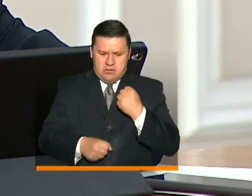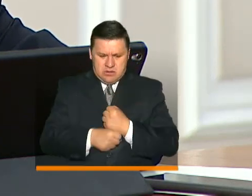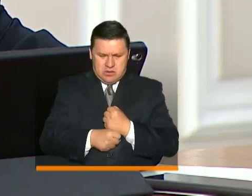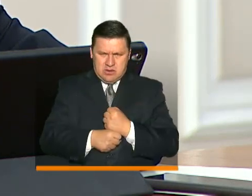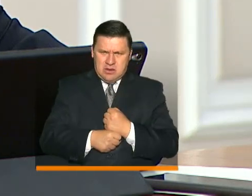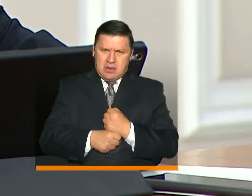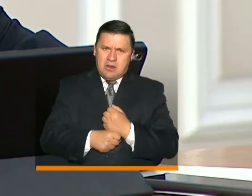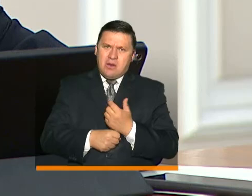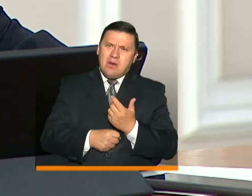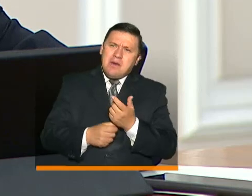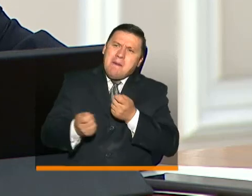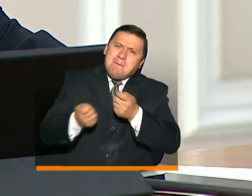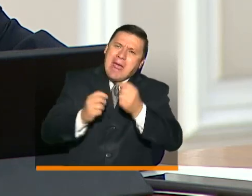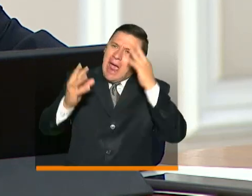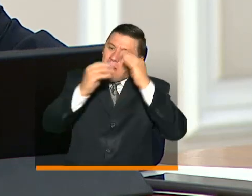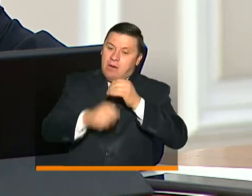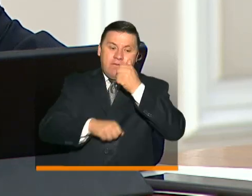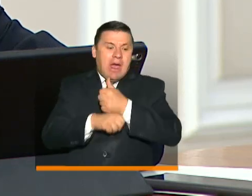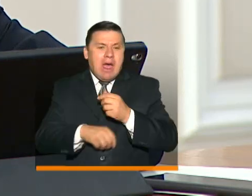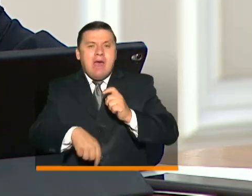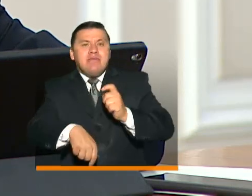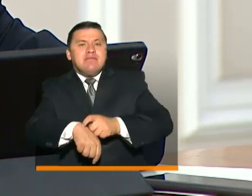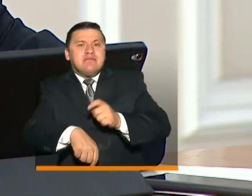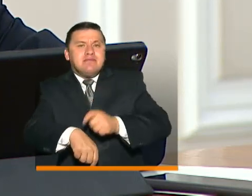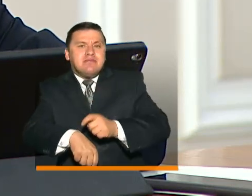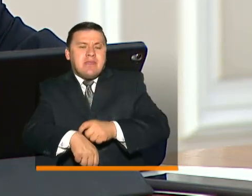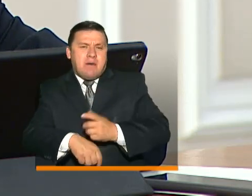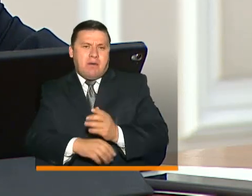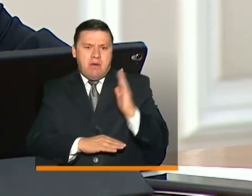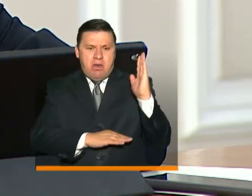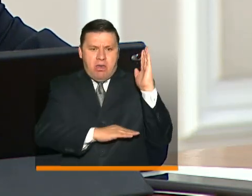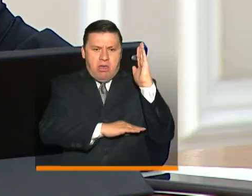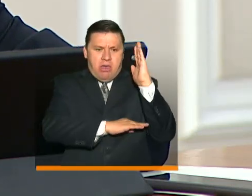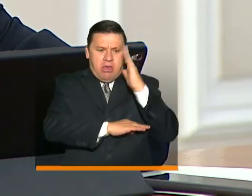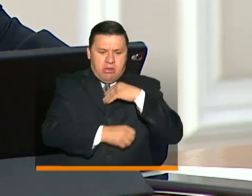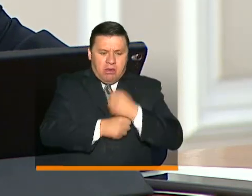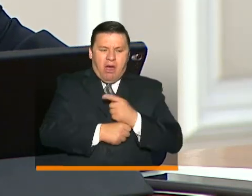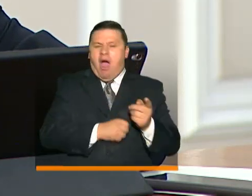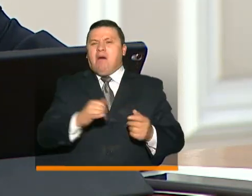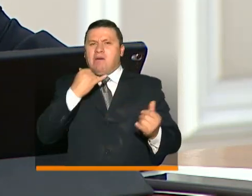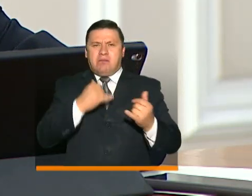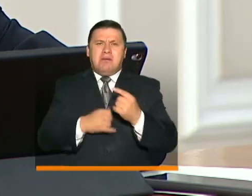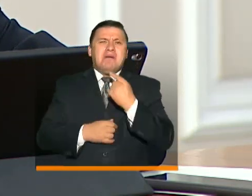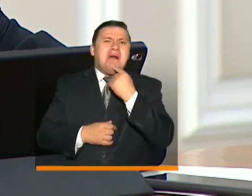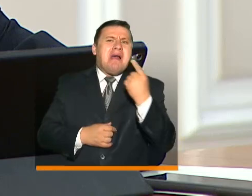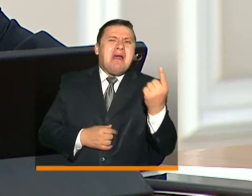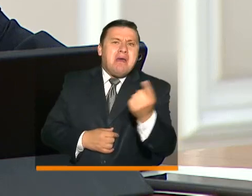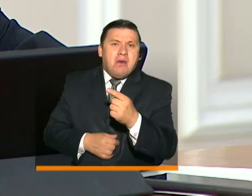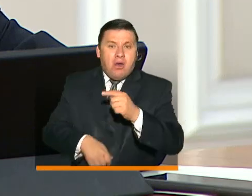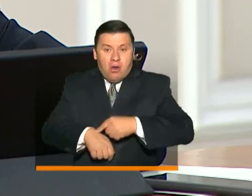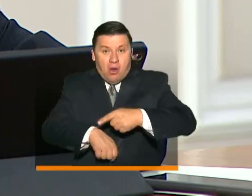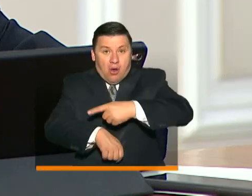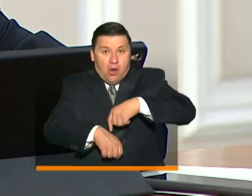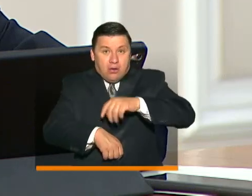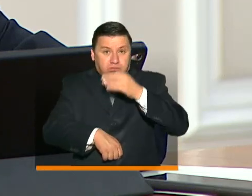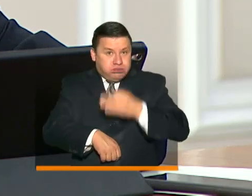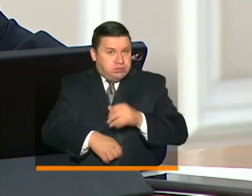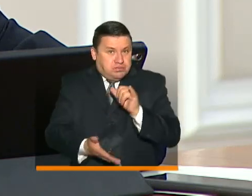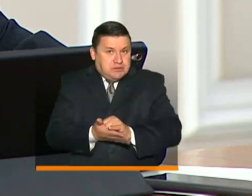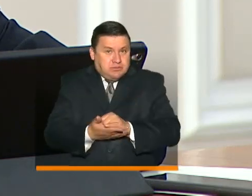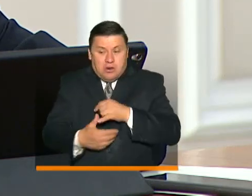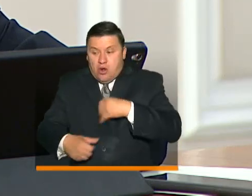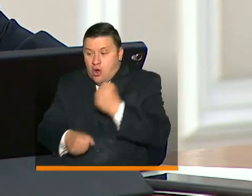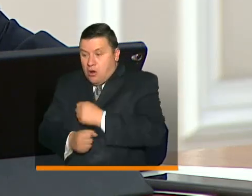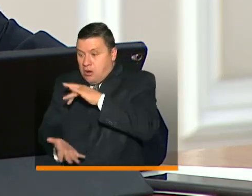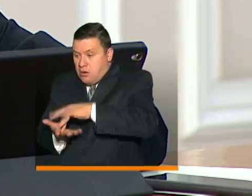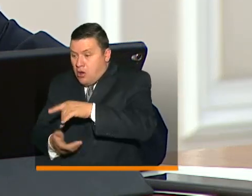trabajador manejen tiempos en el día laboral. Se sigue diciendo que las horas de trabajo son los horarios